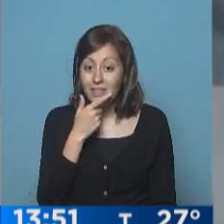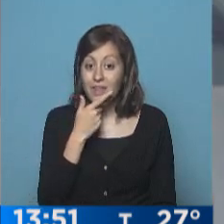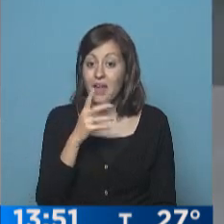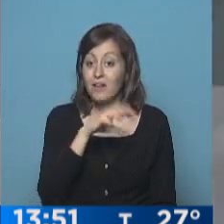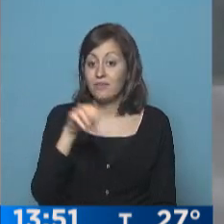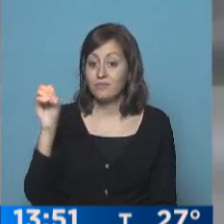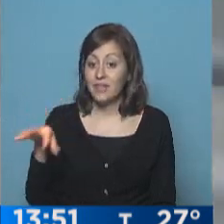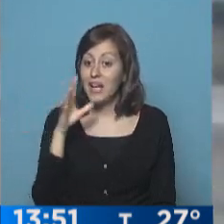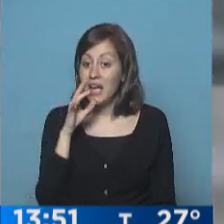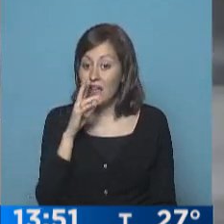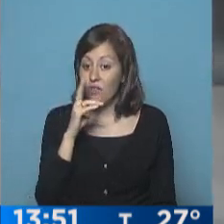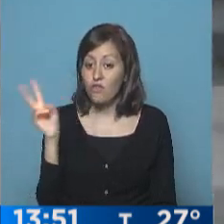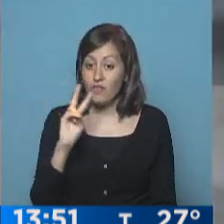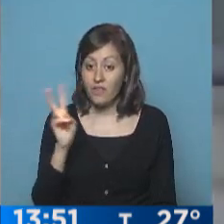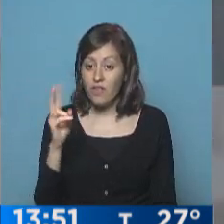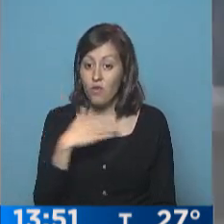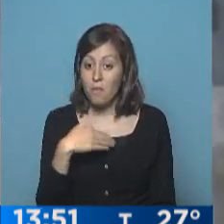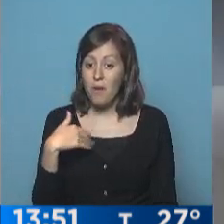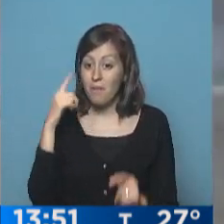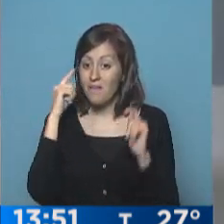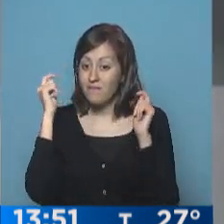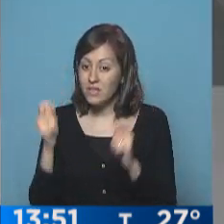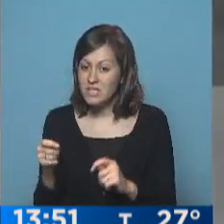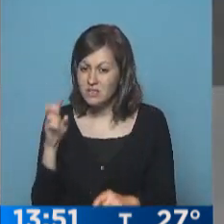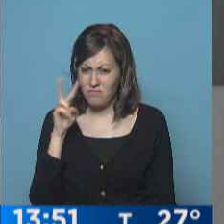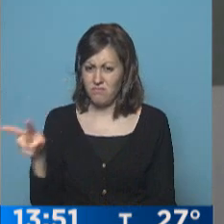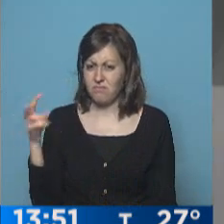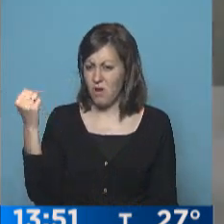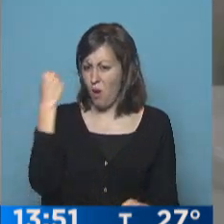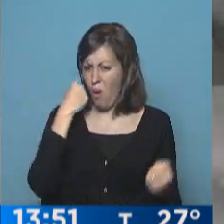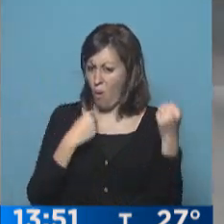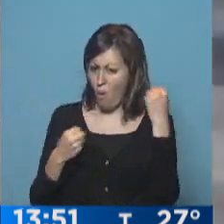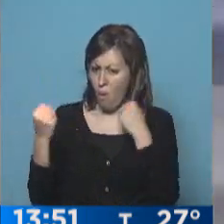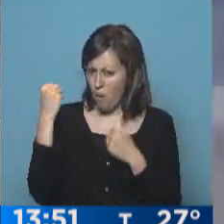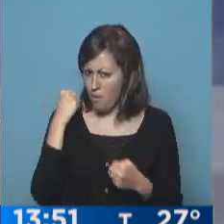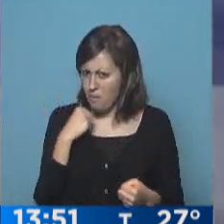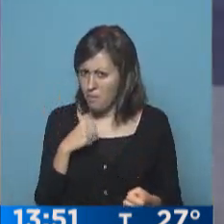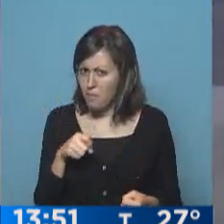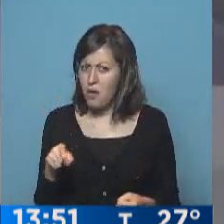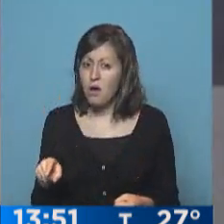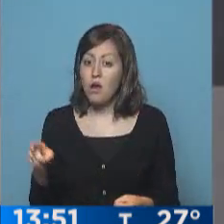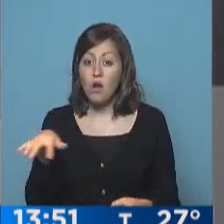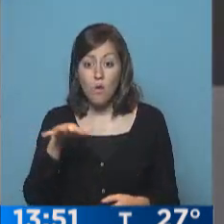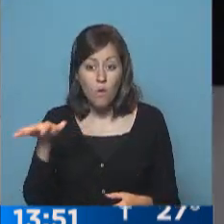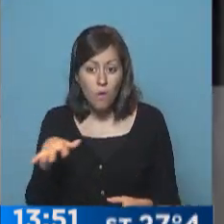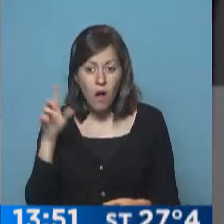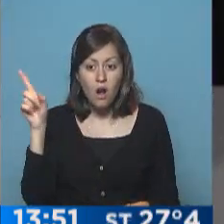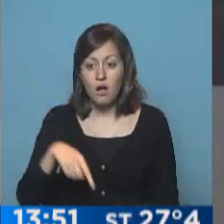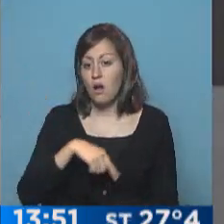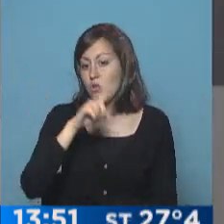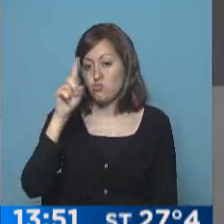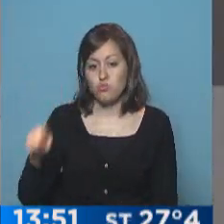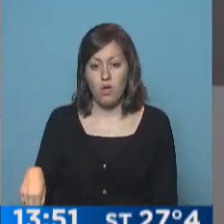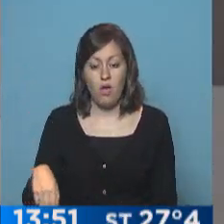1422 su madre lo visitó ahí y lo encontró muy golpeado este servicio fue clausurado luego de la muerte de